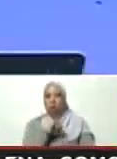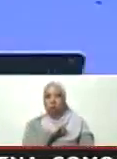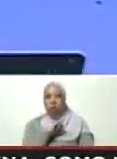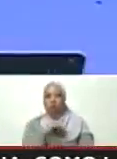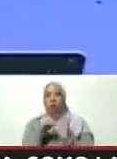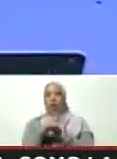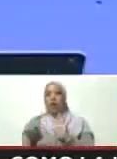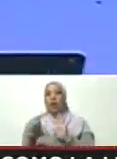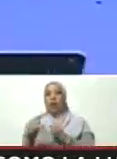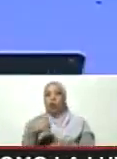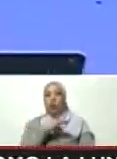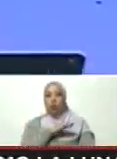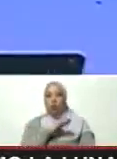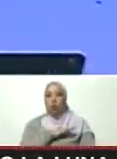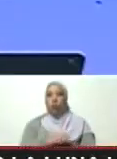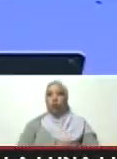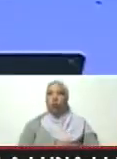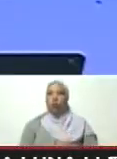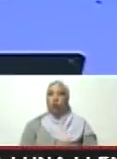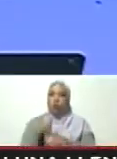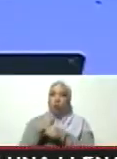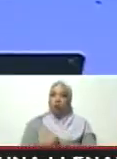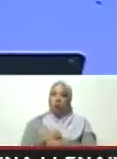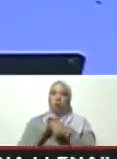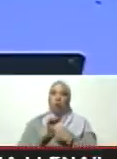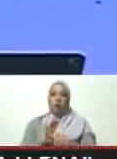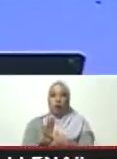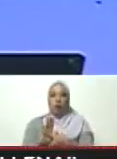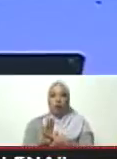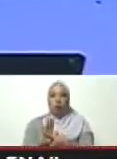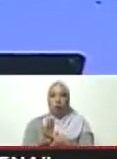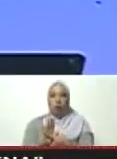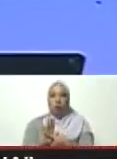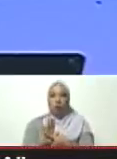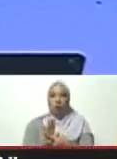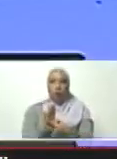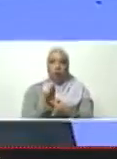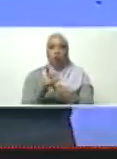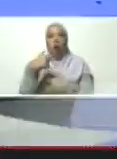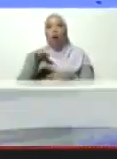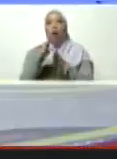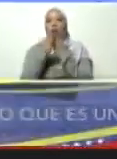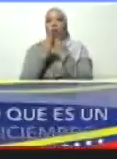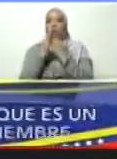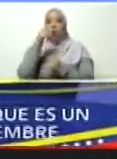Bueno, y espero que lo presenten. ¿Tenemos libros aquí?